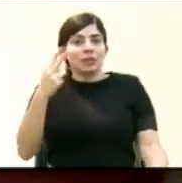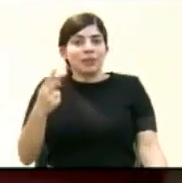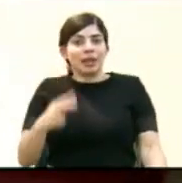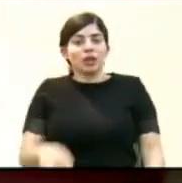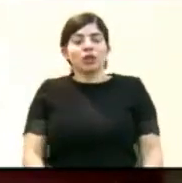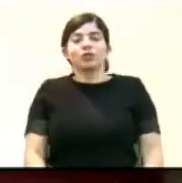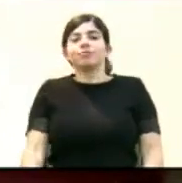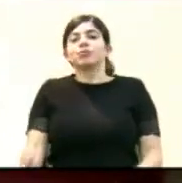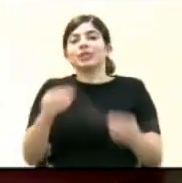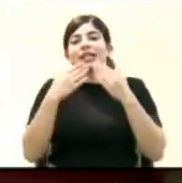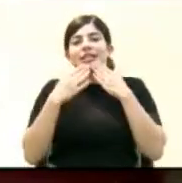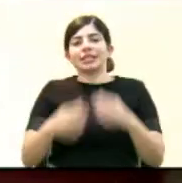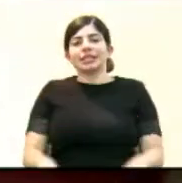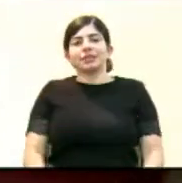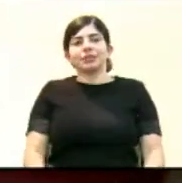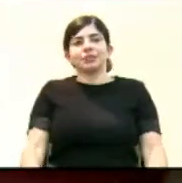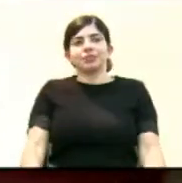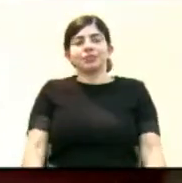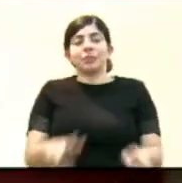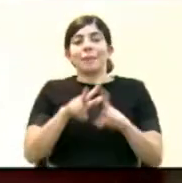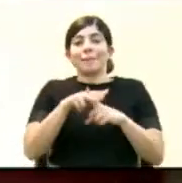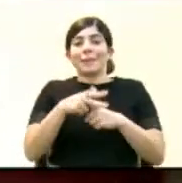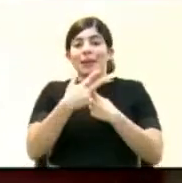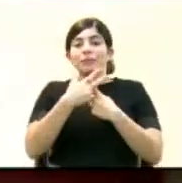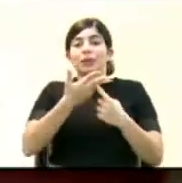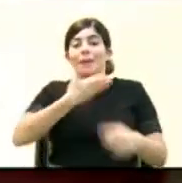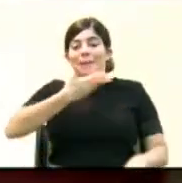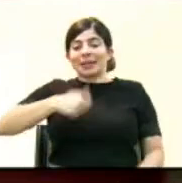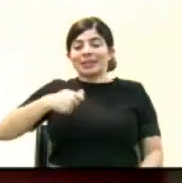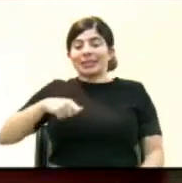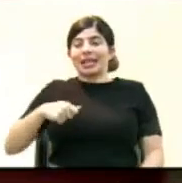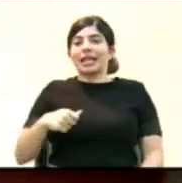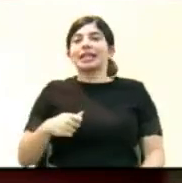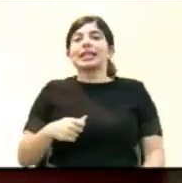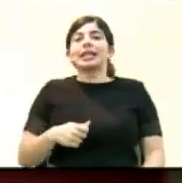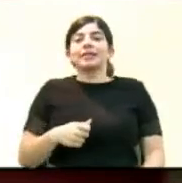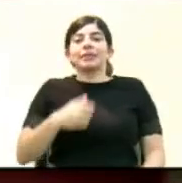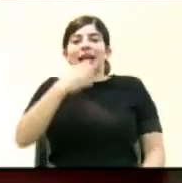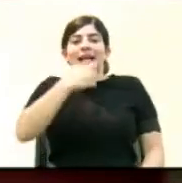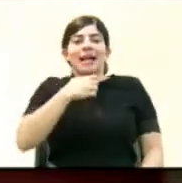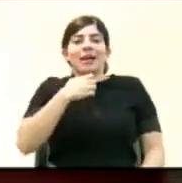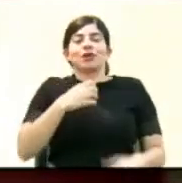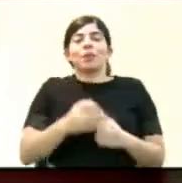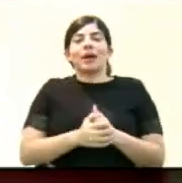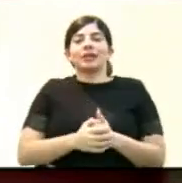presentando. Muchas gracias. Iniciamos con el presidente de la caja, el doctor Román Macaya.